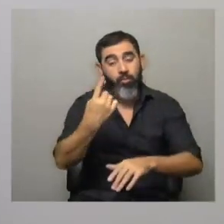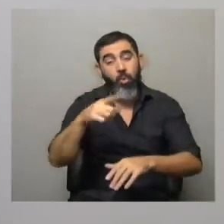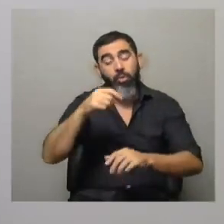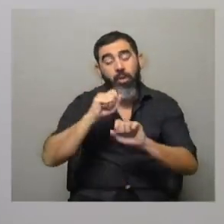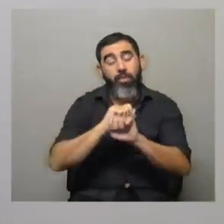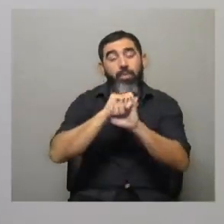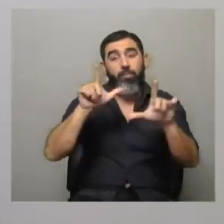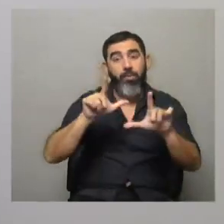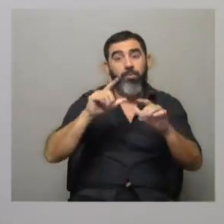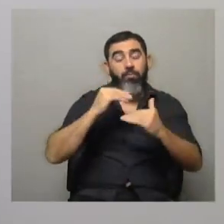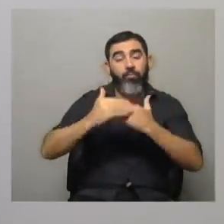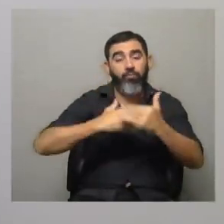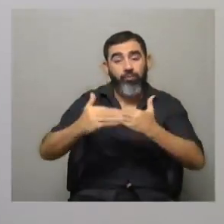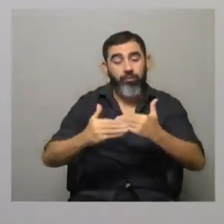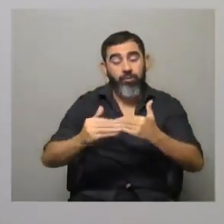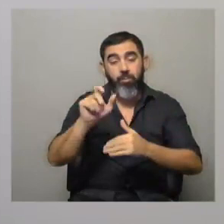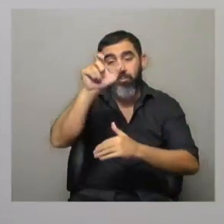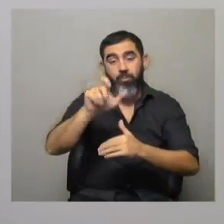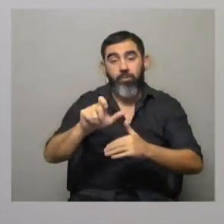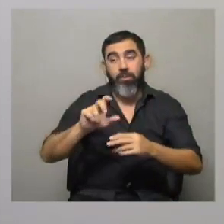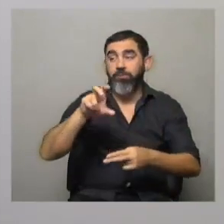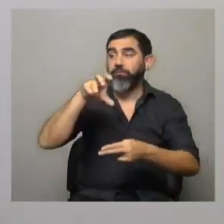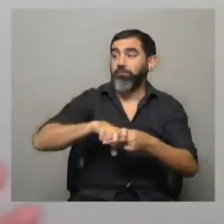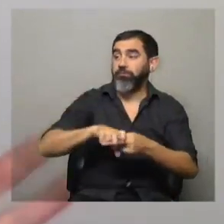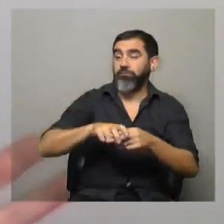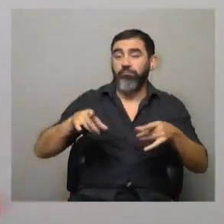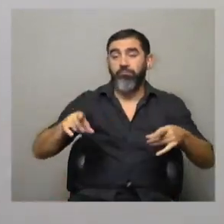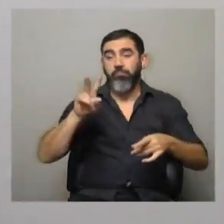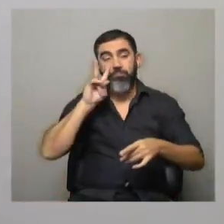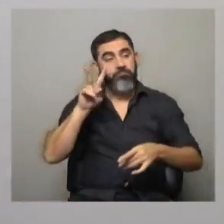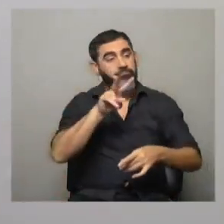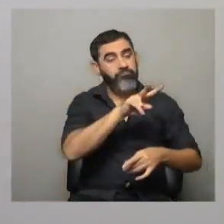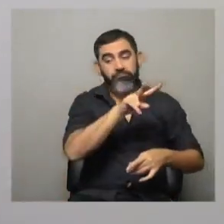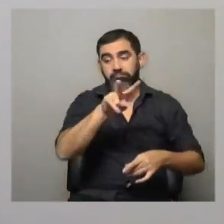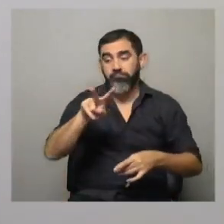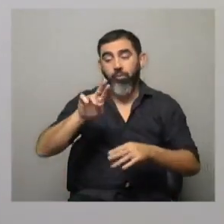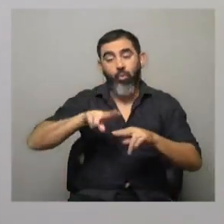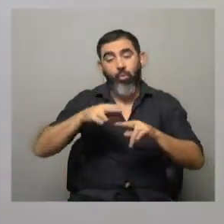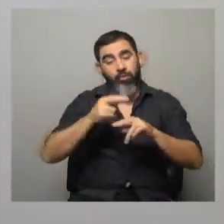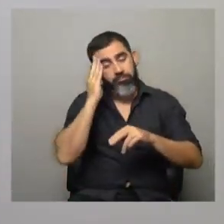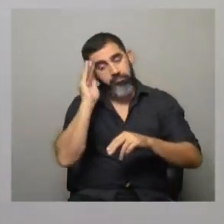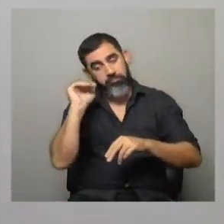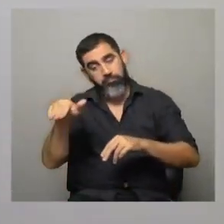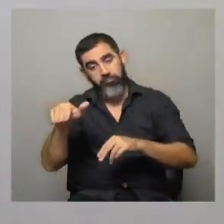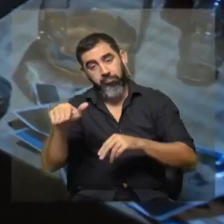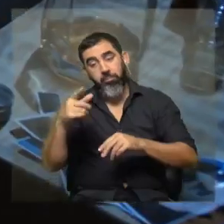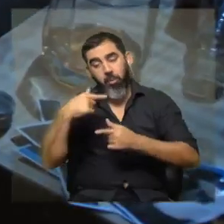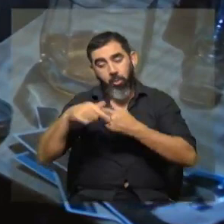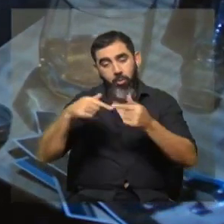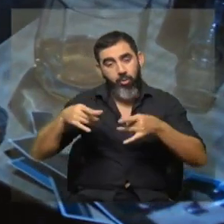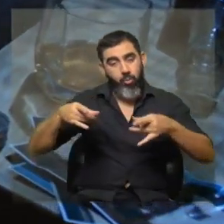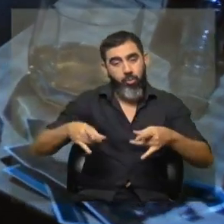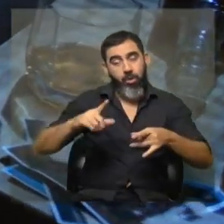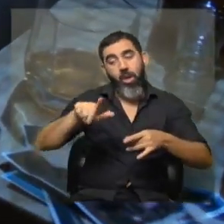despertar confusional, en el cual el paciente se sienta en la cama, mira alrededor un poco perdido y se vuelve a acostar, pero no sale de la cama. Las